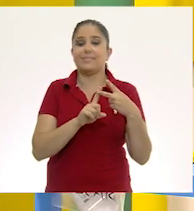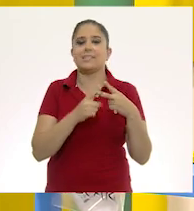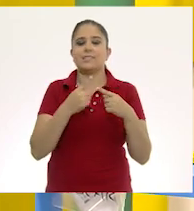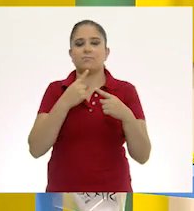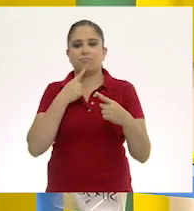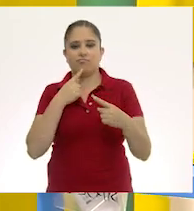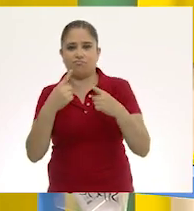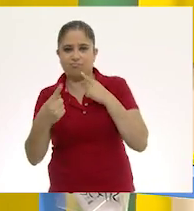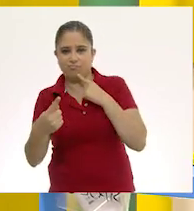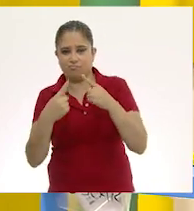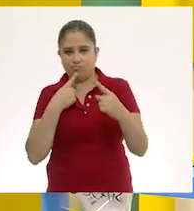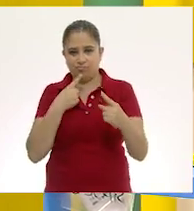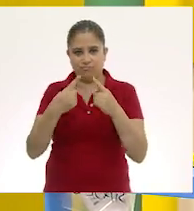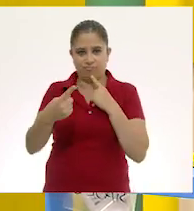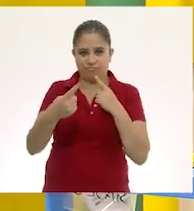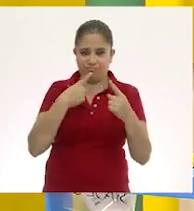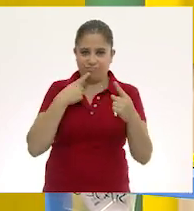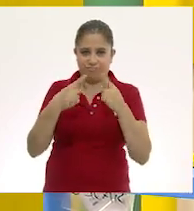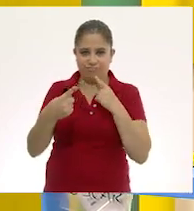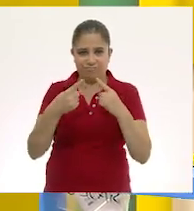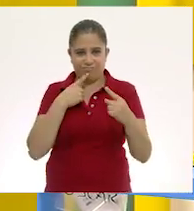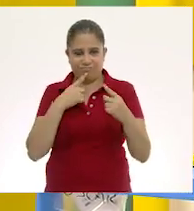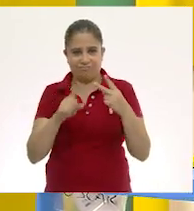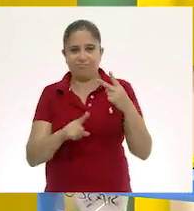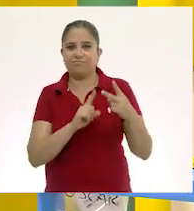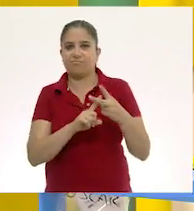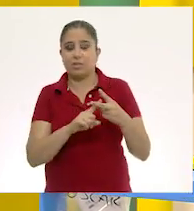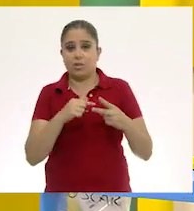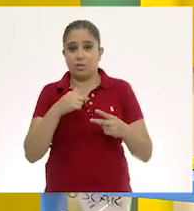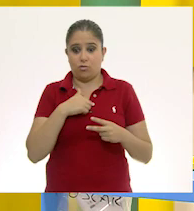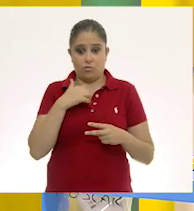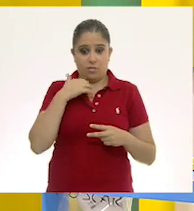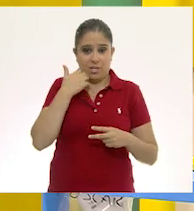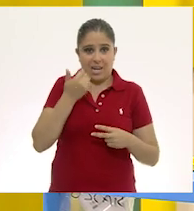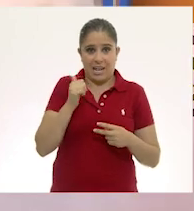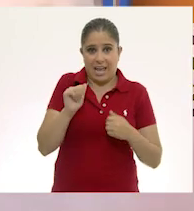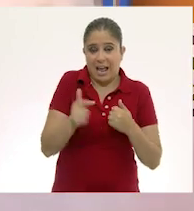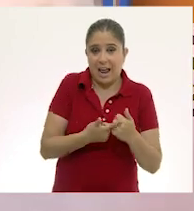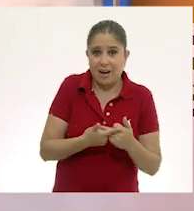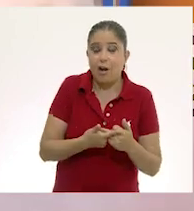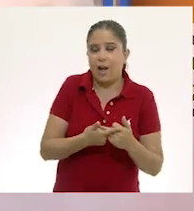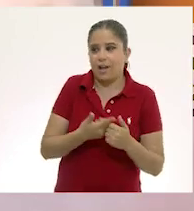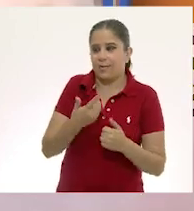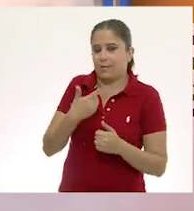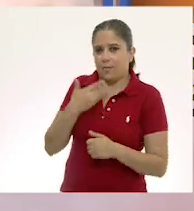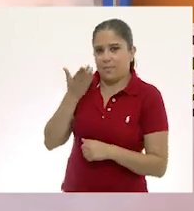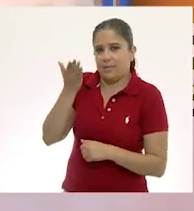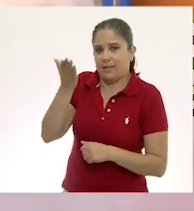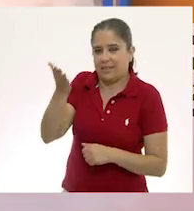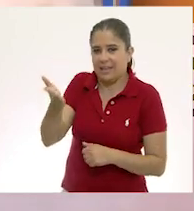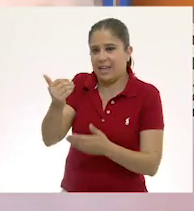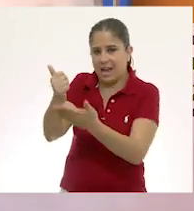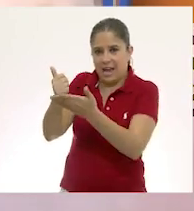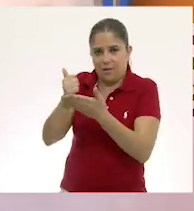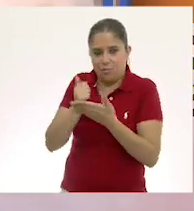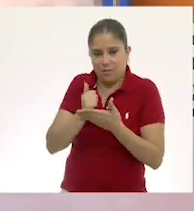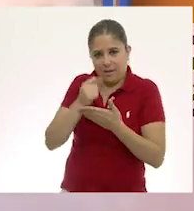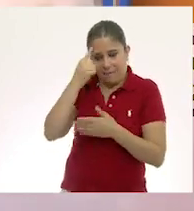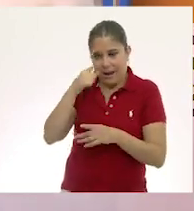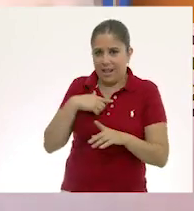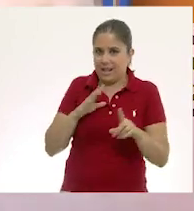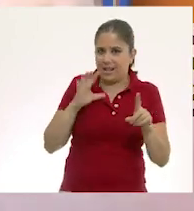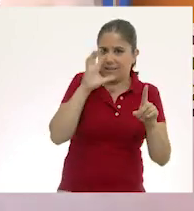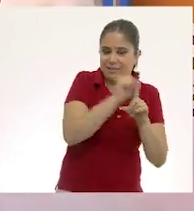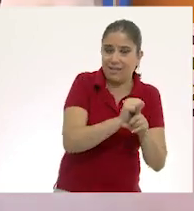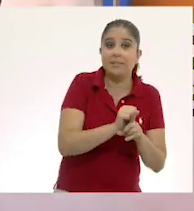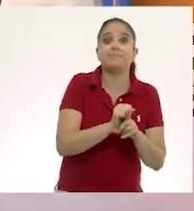diálogo. ¿Diálogo? ¿Sí? Yo quería hacer algo y te pedí a ti que me ayudaras a lograrlo.